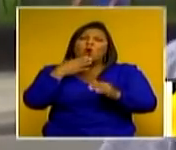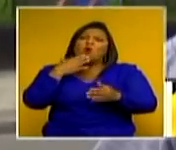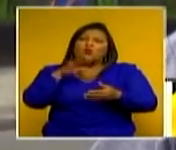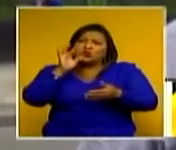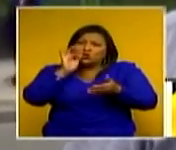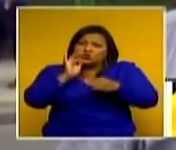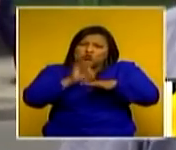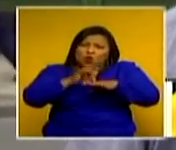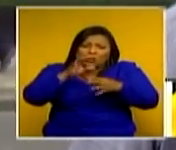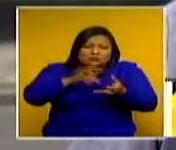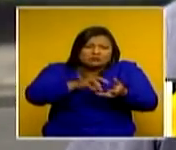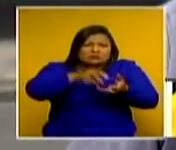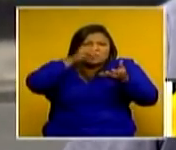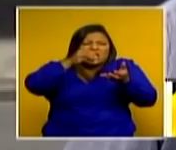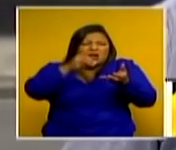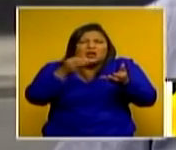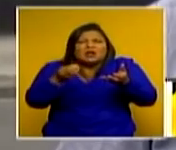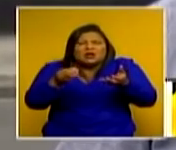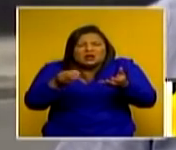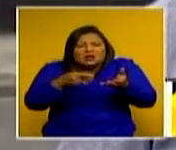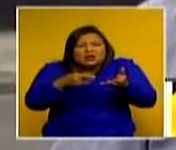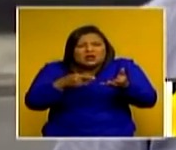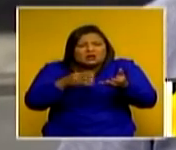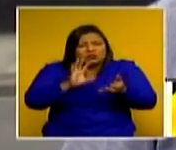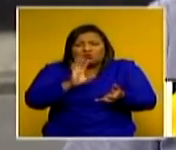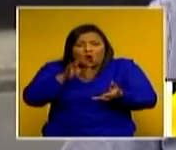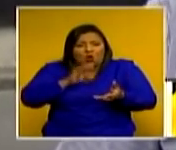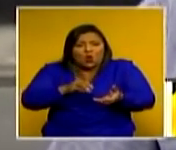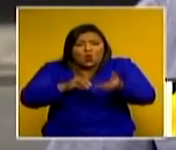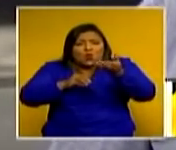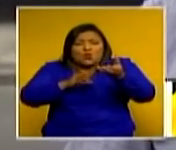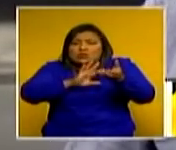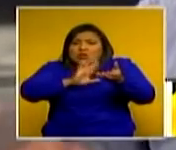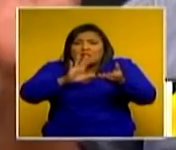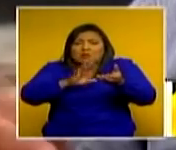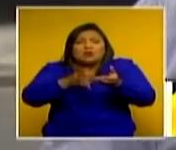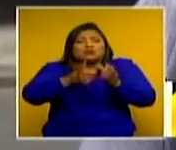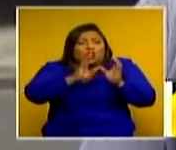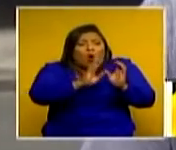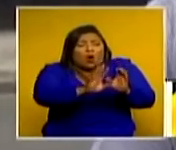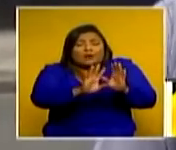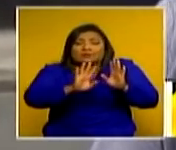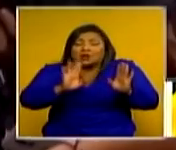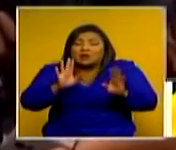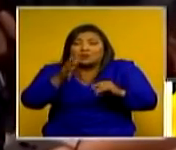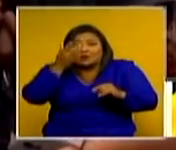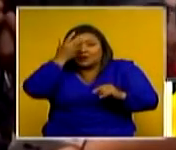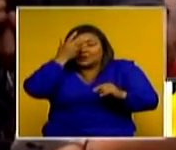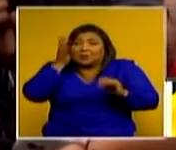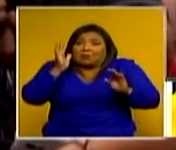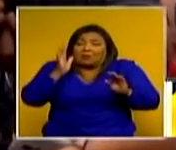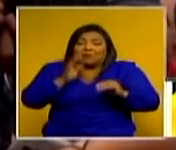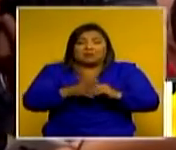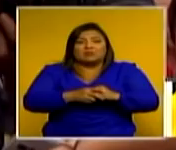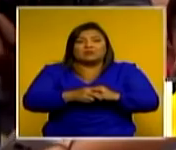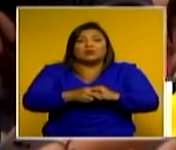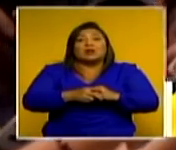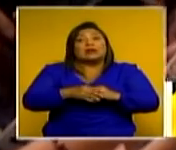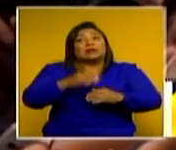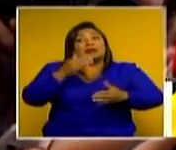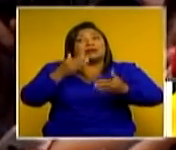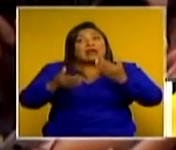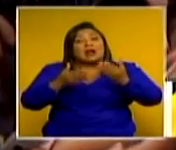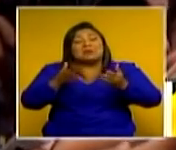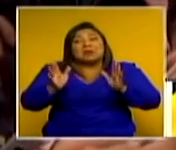cosa normal lo que hace si lo hace porque pronto que de pronto esto puede ser un